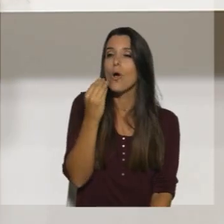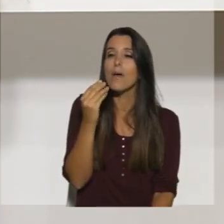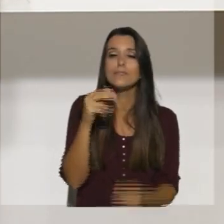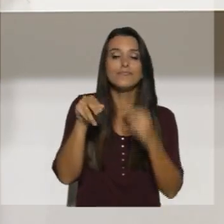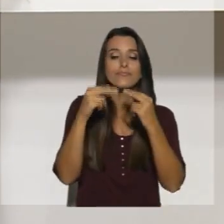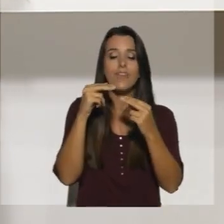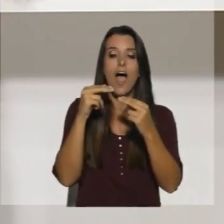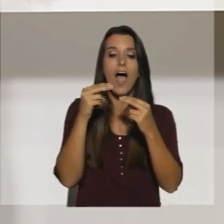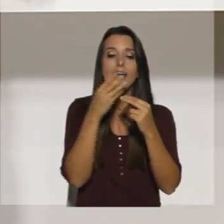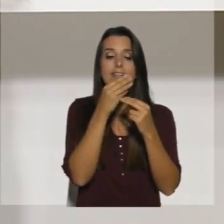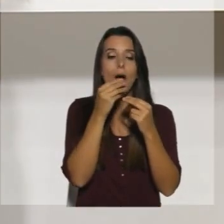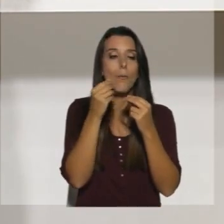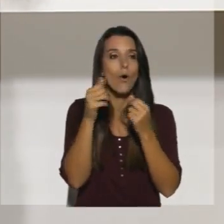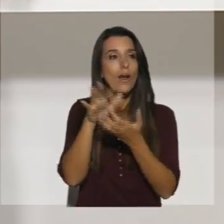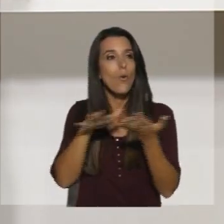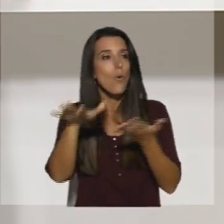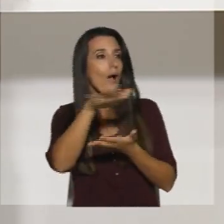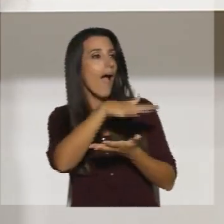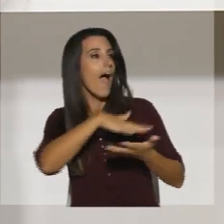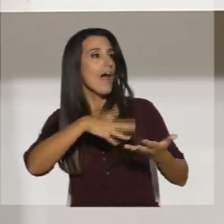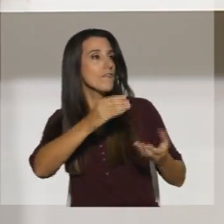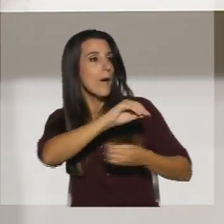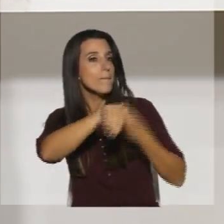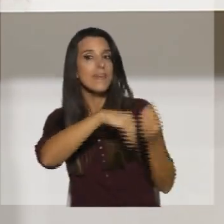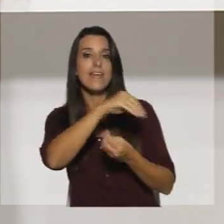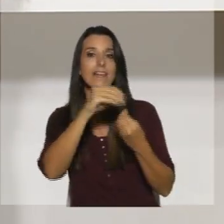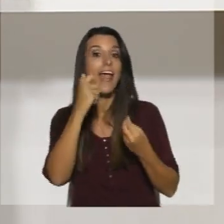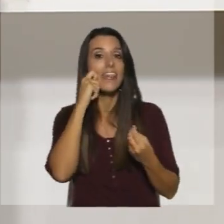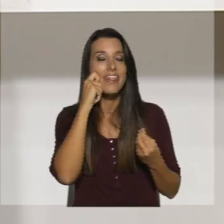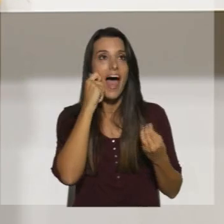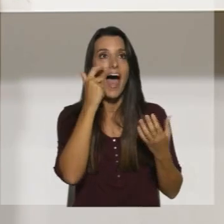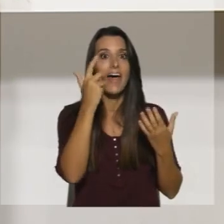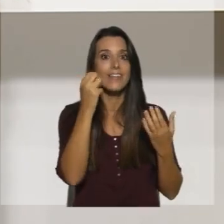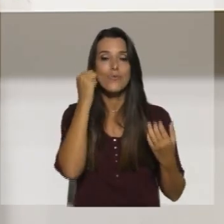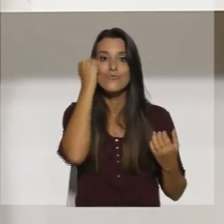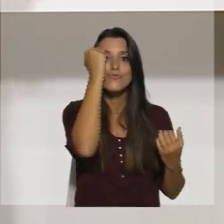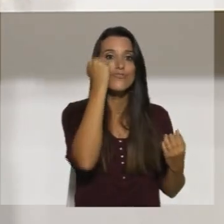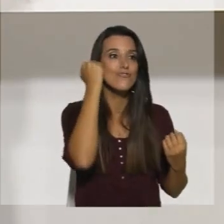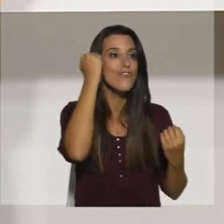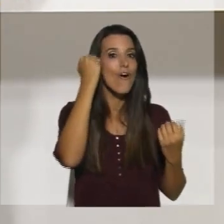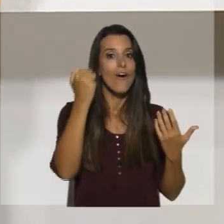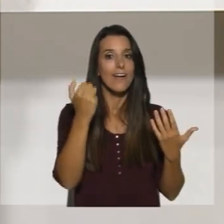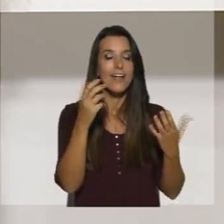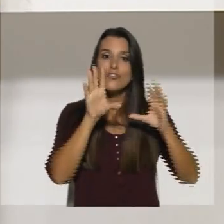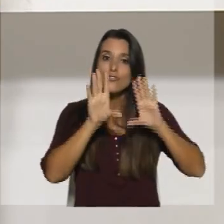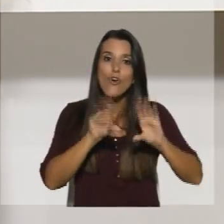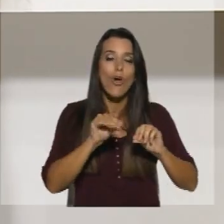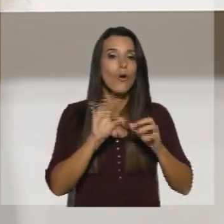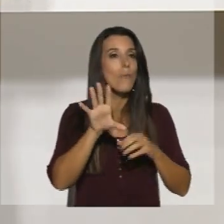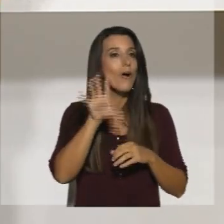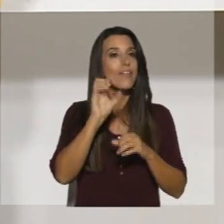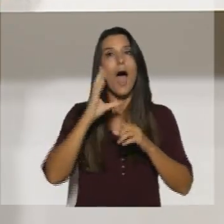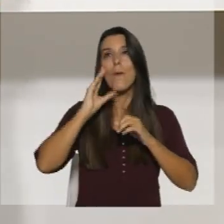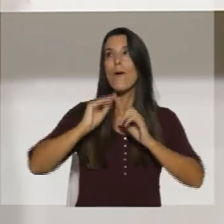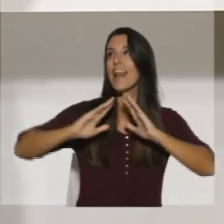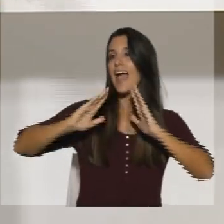la comida. Claro, es todo. ¿No? Es todo. El ambiente, es el compartir en familia, es la edad, es la ilusión con la que se vivían algunas cosas en determinados momentos. Salía a la casa del abuelo, totalmente, de